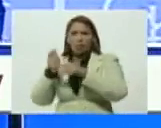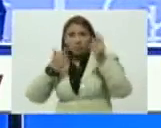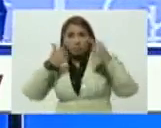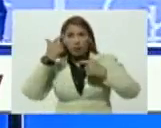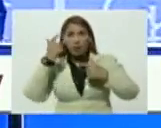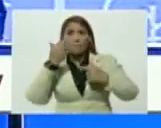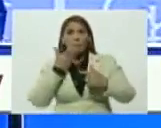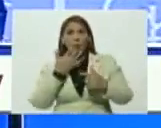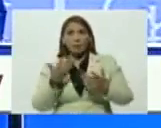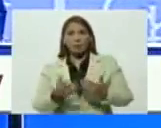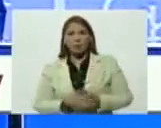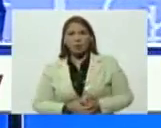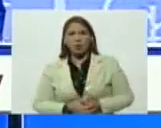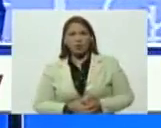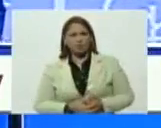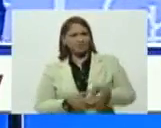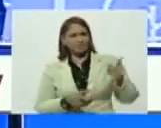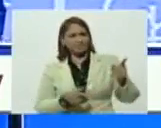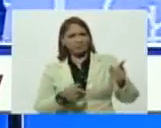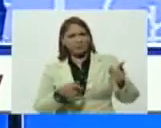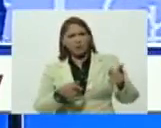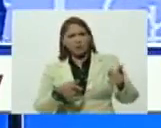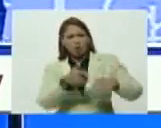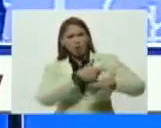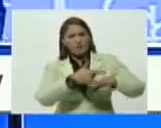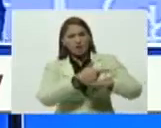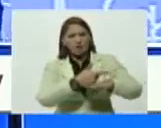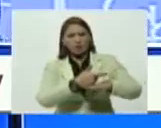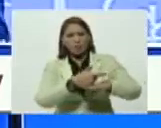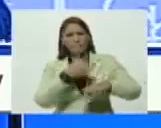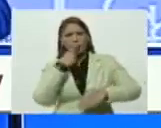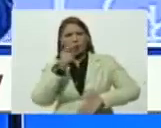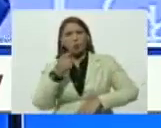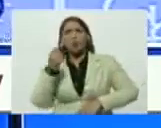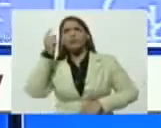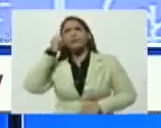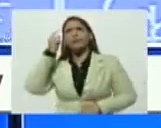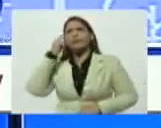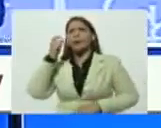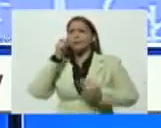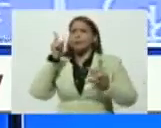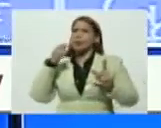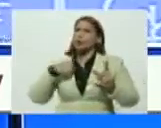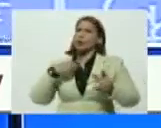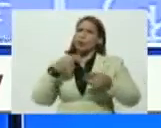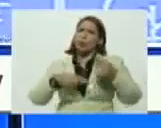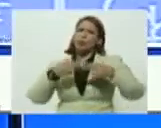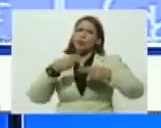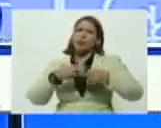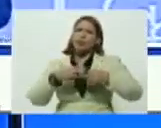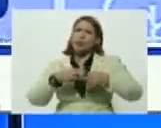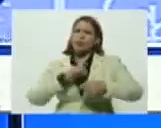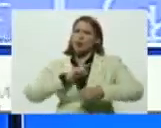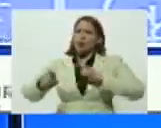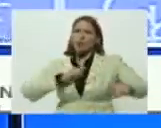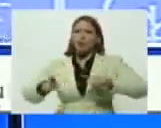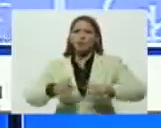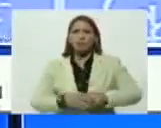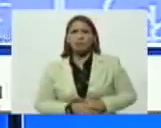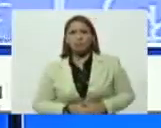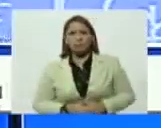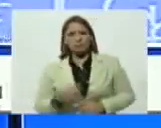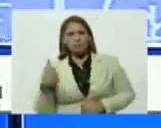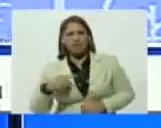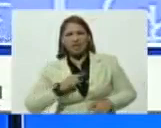Ellos dicen el régimen de Maduro. Como que yo un día me levanté y dije, voy a construir mi régimen. Voy a tener